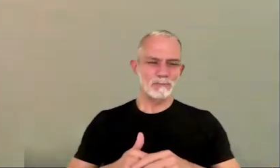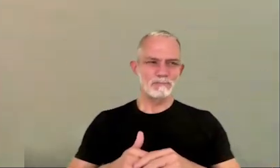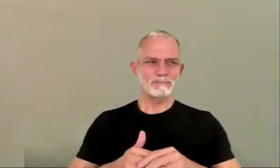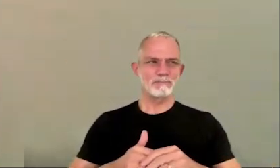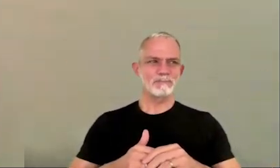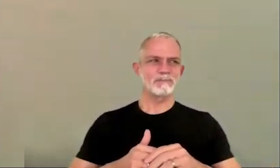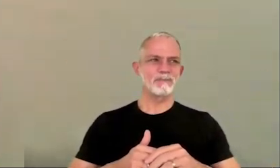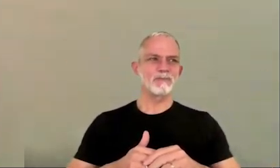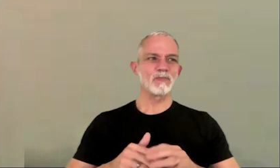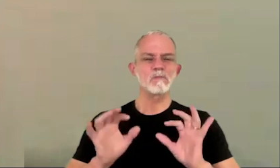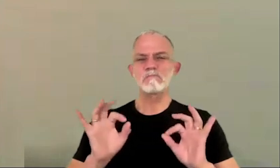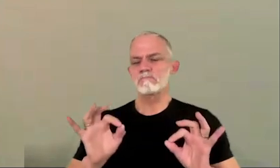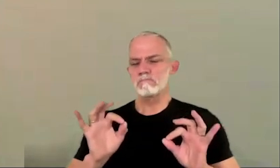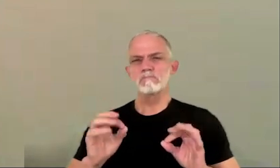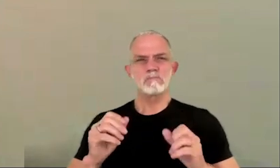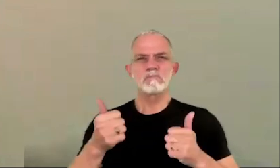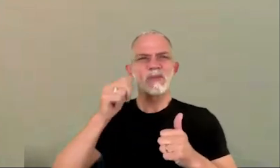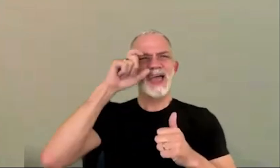Excelente, Edgardo.